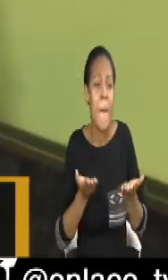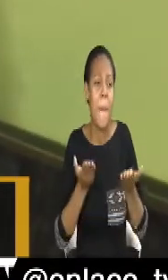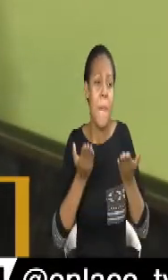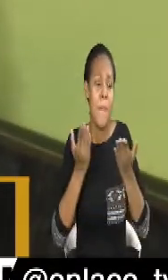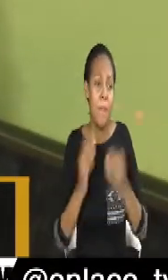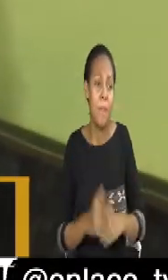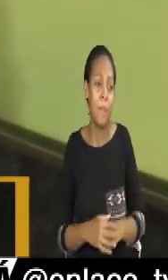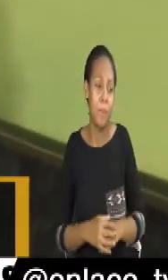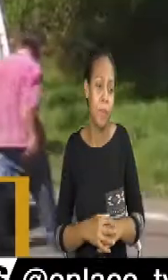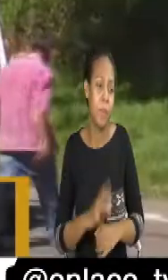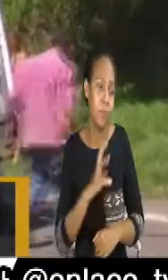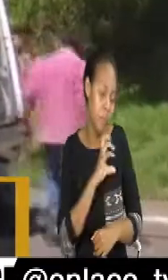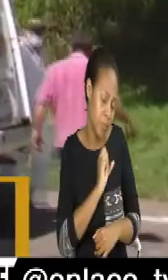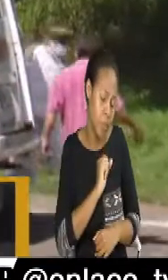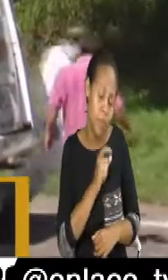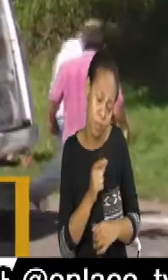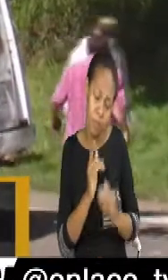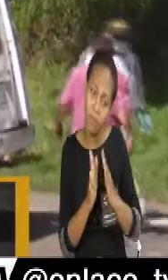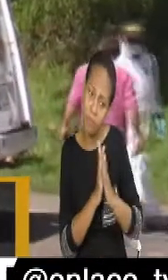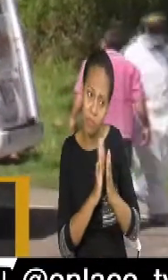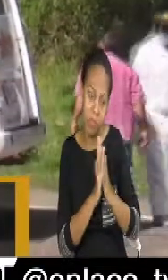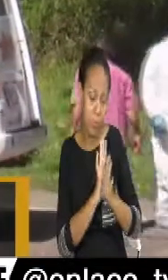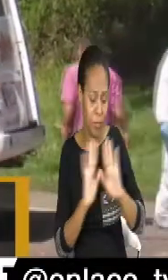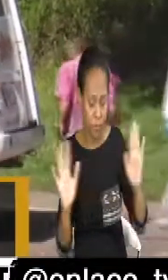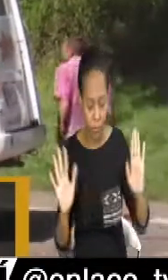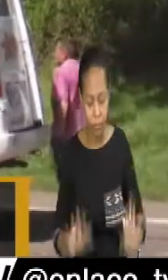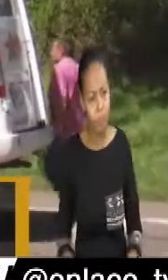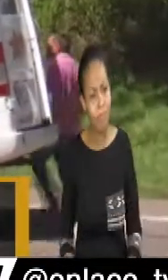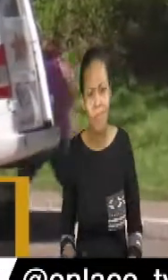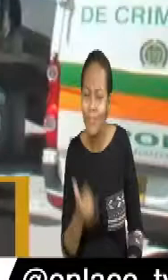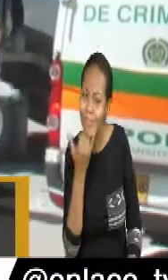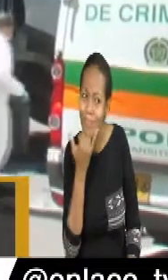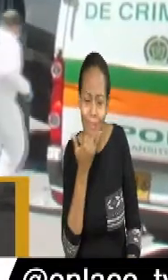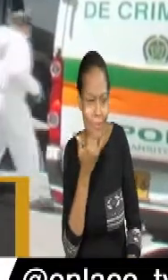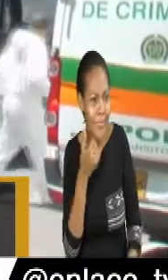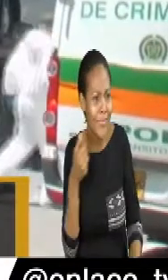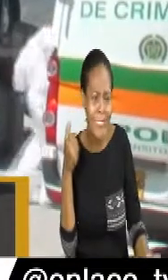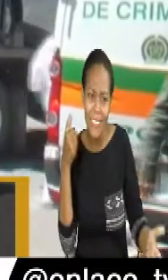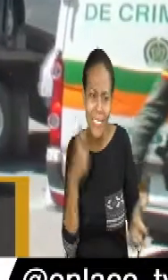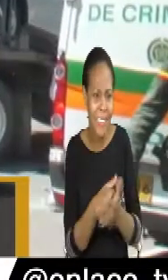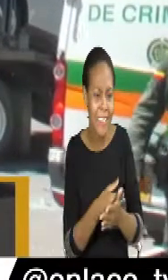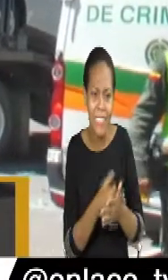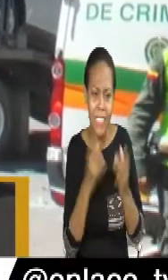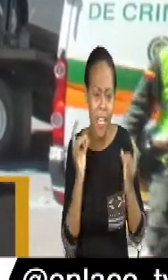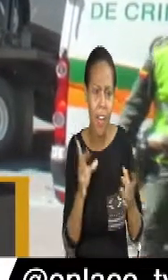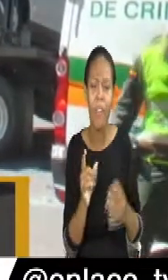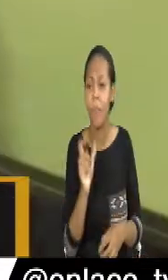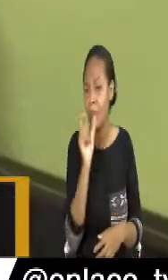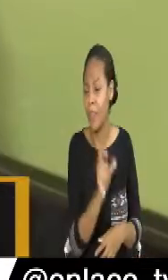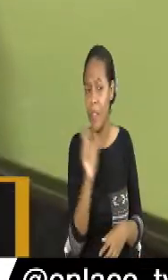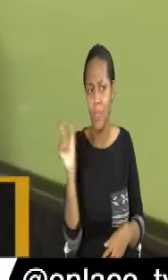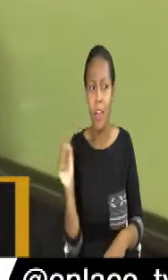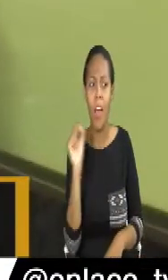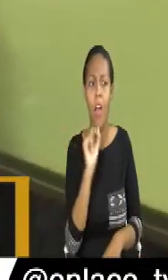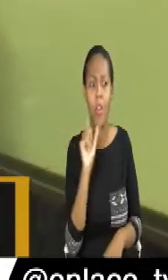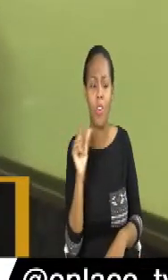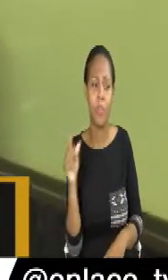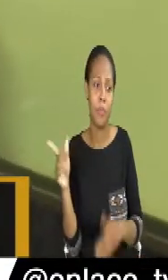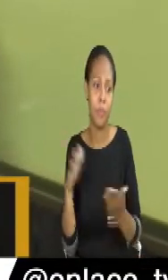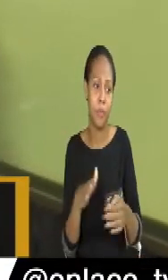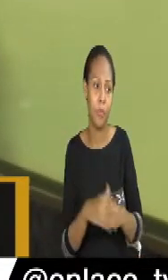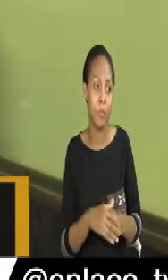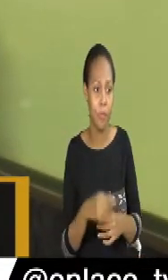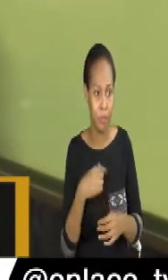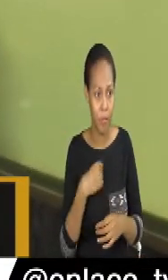Eso es lo que nos han dicho de él. Aún no se explica qué pudo haber pasado en ese trágico hecho que dejó 11 personas muertas. Mi papá